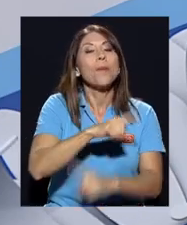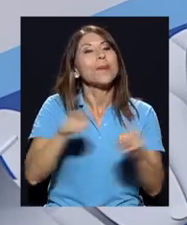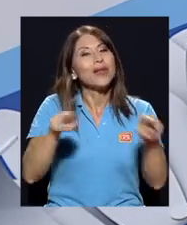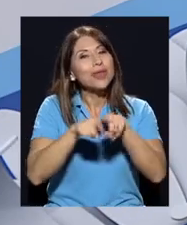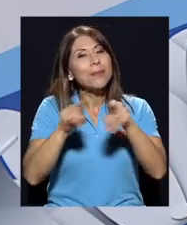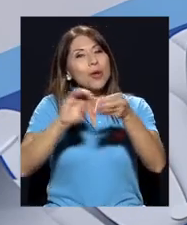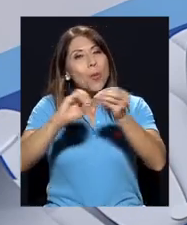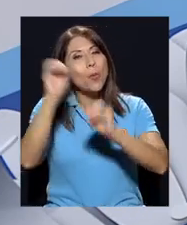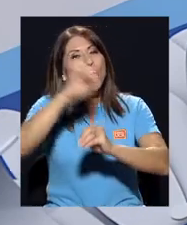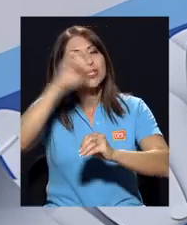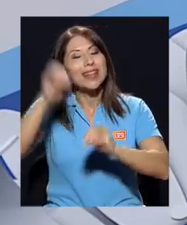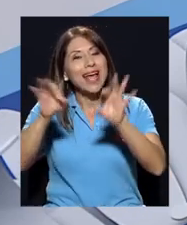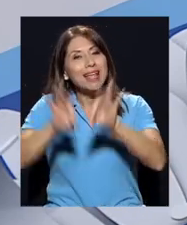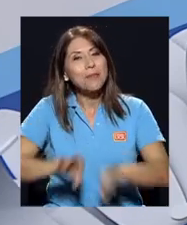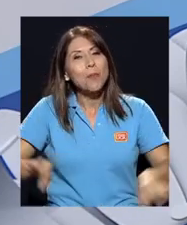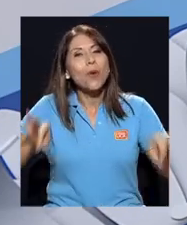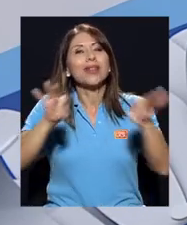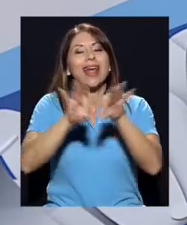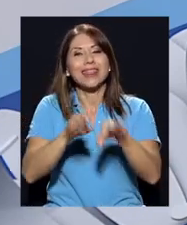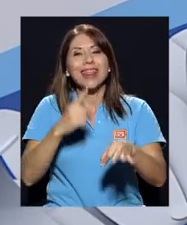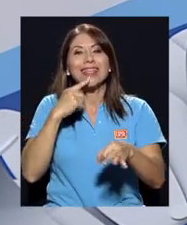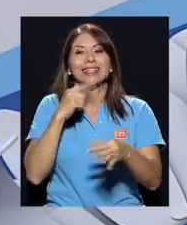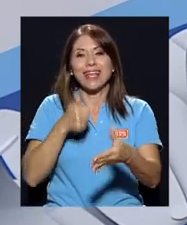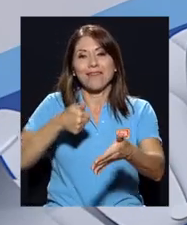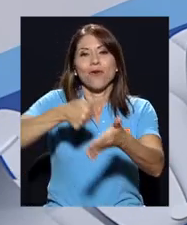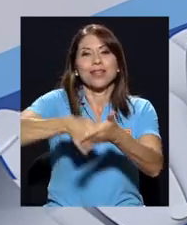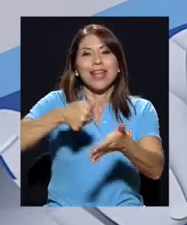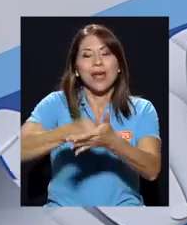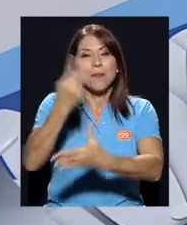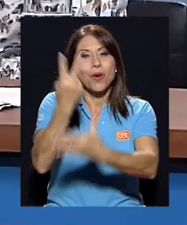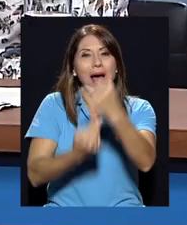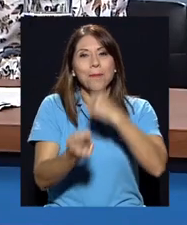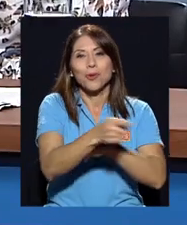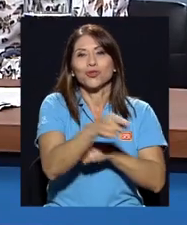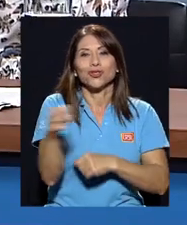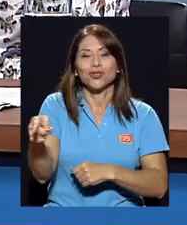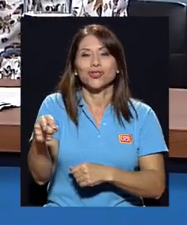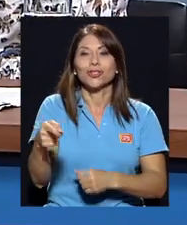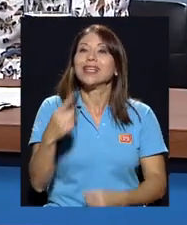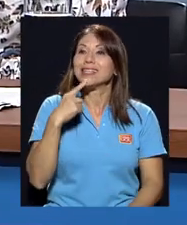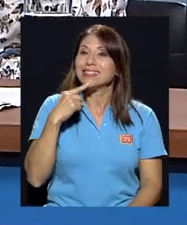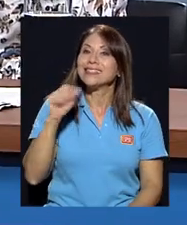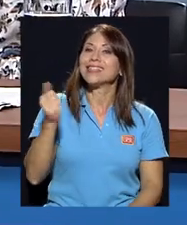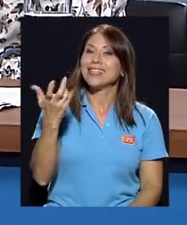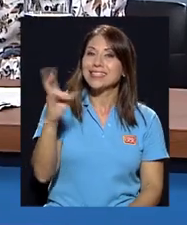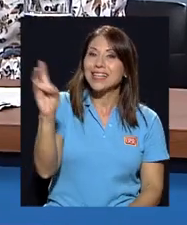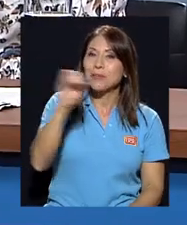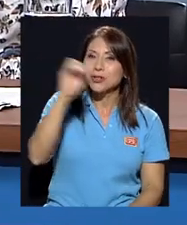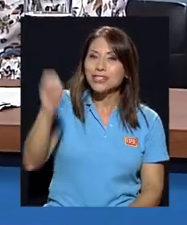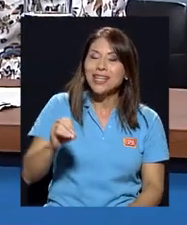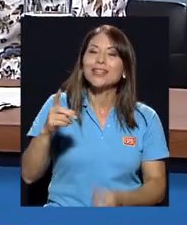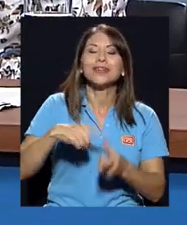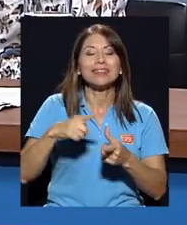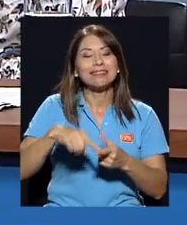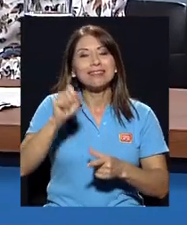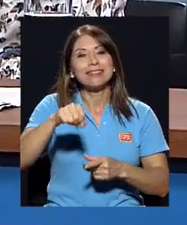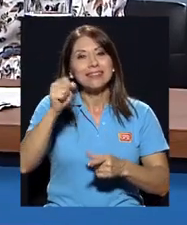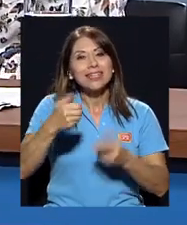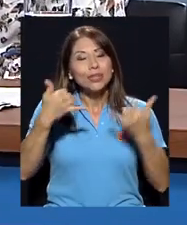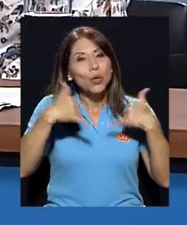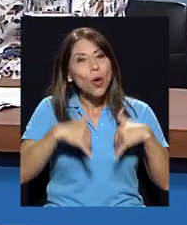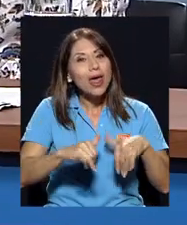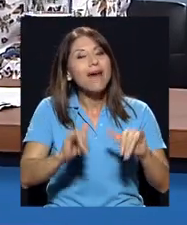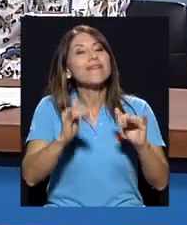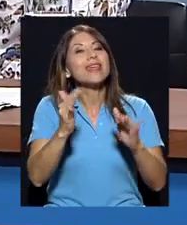importante dice que votaría por ambos entonces 17 por ciento y un 7 por ciento todavía hay margen de crecimiento